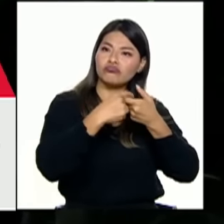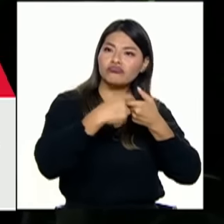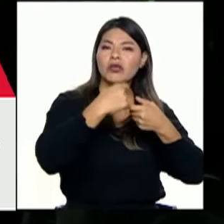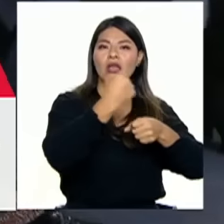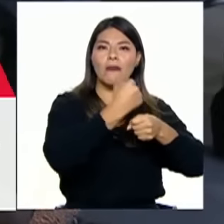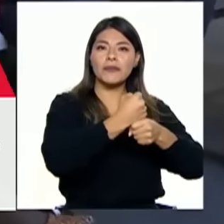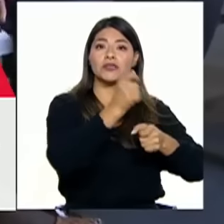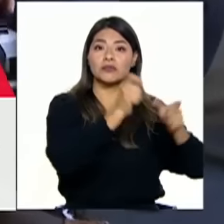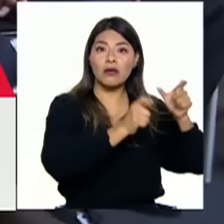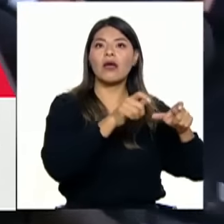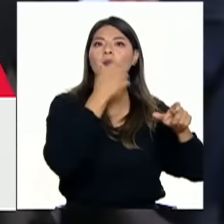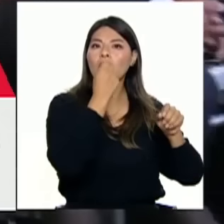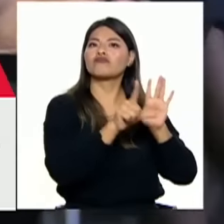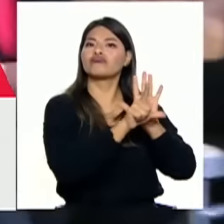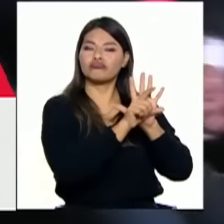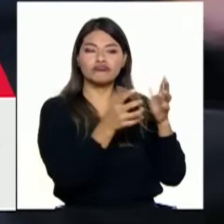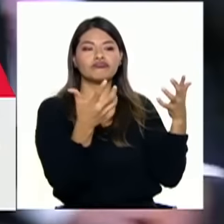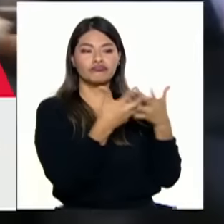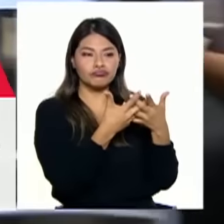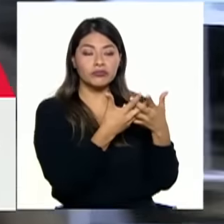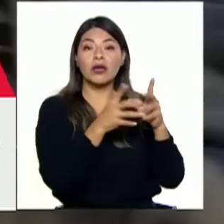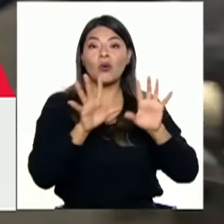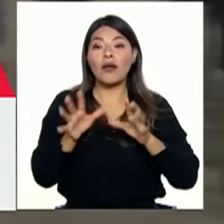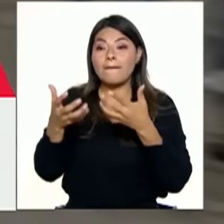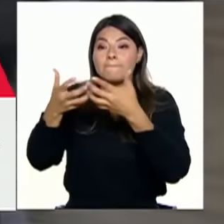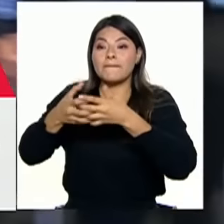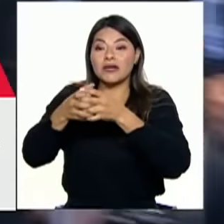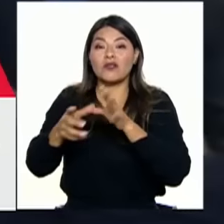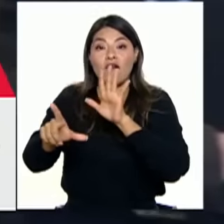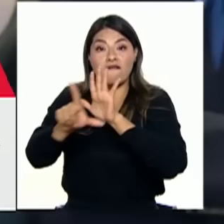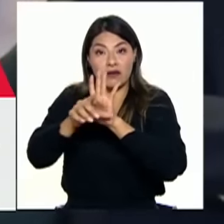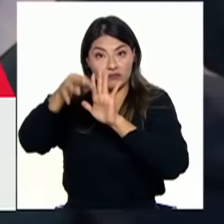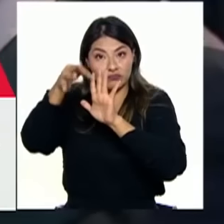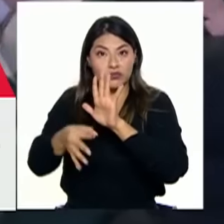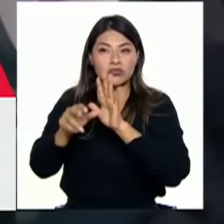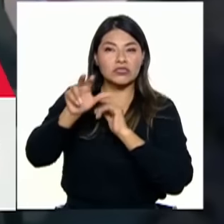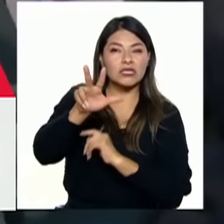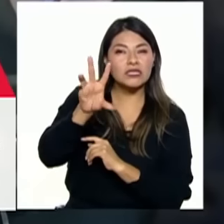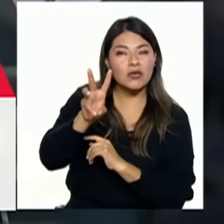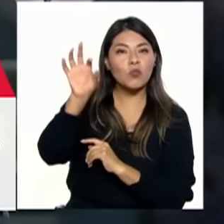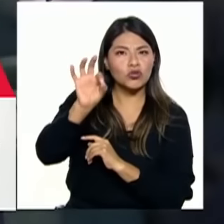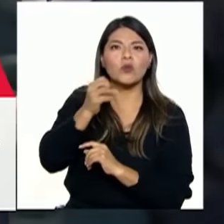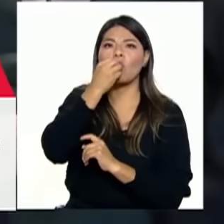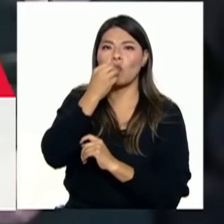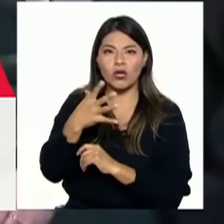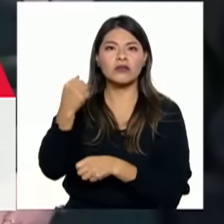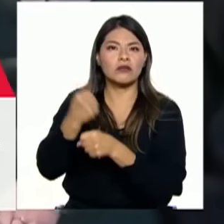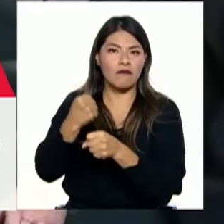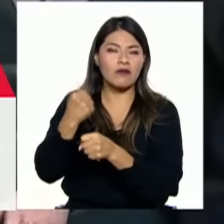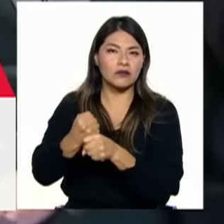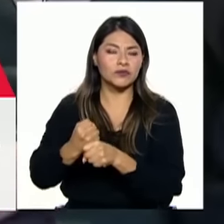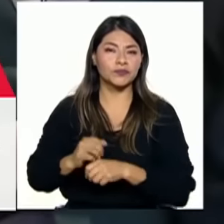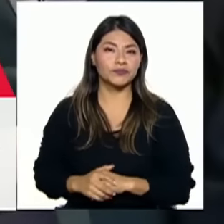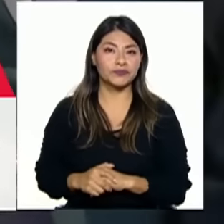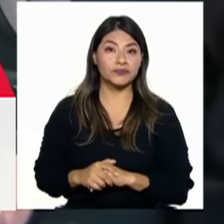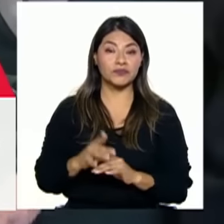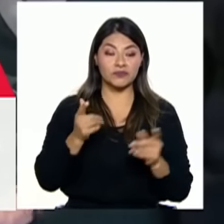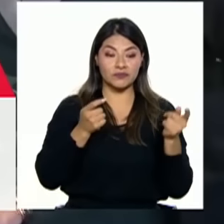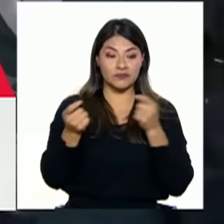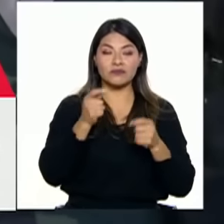industria formal, se generan un promedio del 36% del empleo formal. También ha dicho que el gobierno